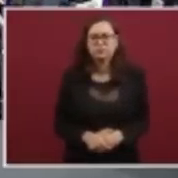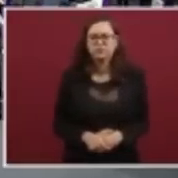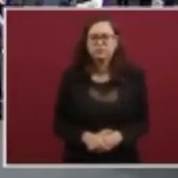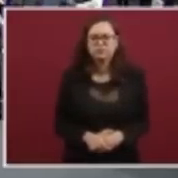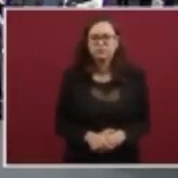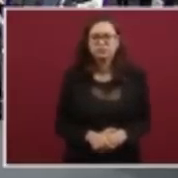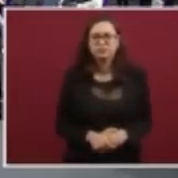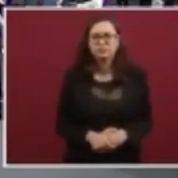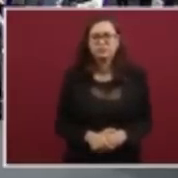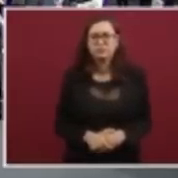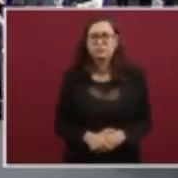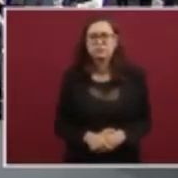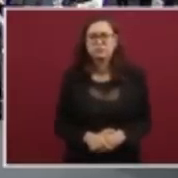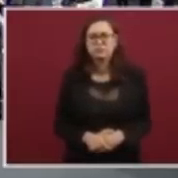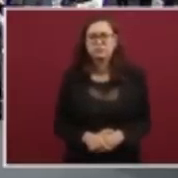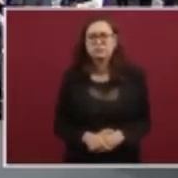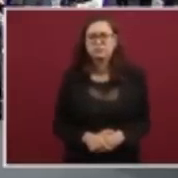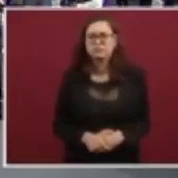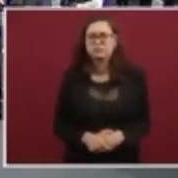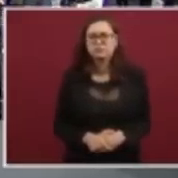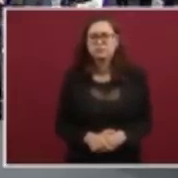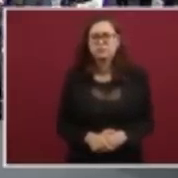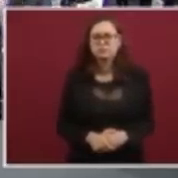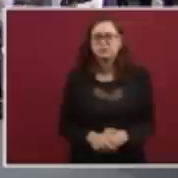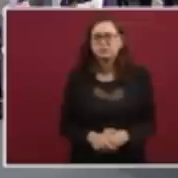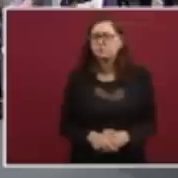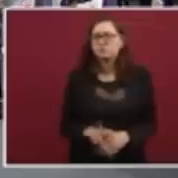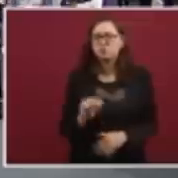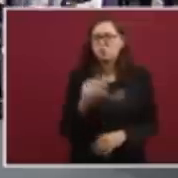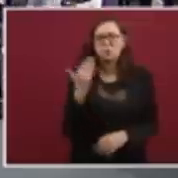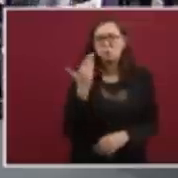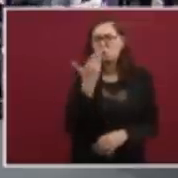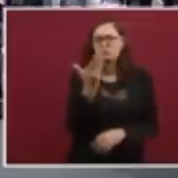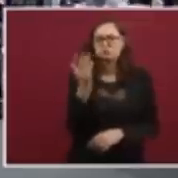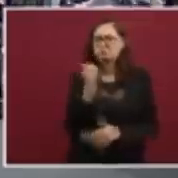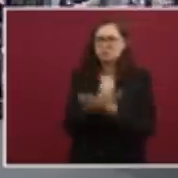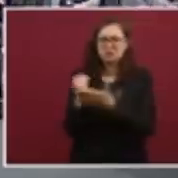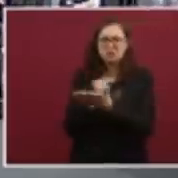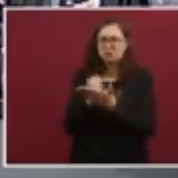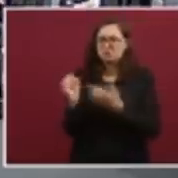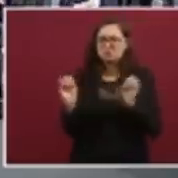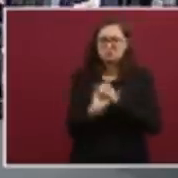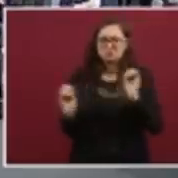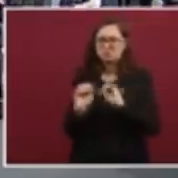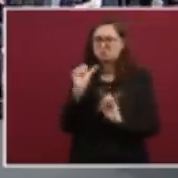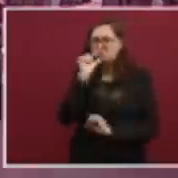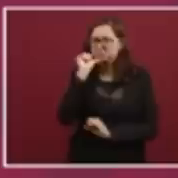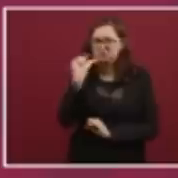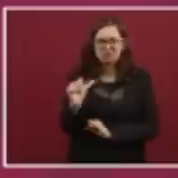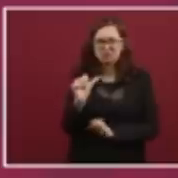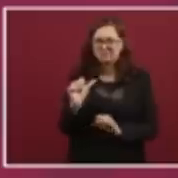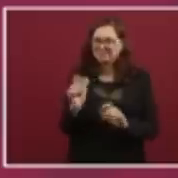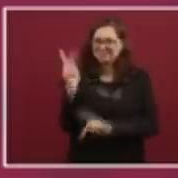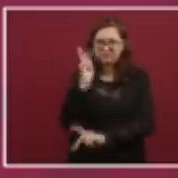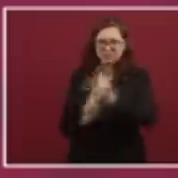Yo te contesto. Okay. No vamos a solicitar nuevos créditos, no se va a endeudar al país,